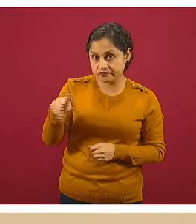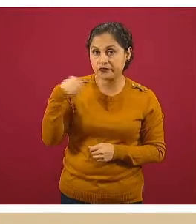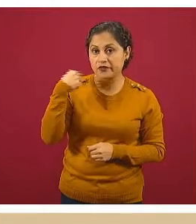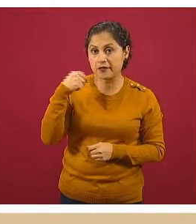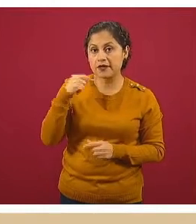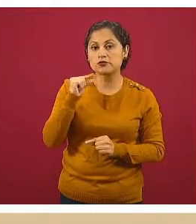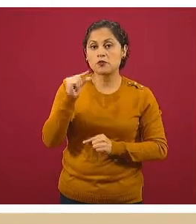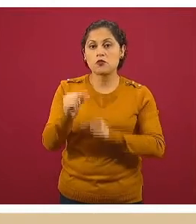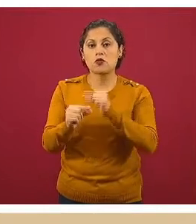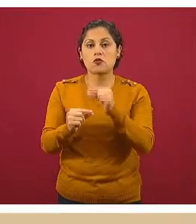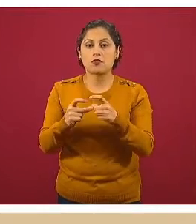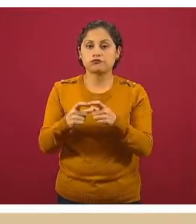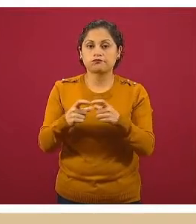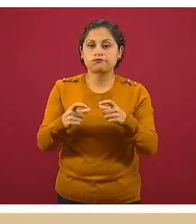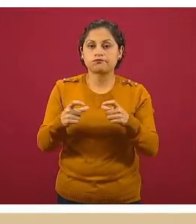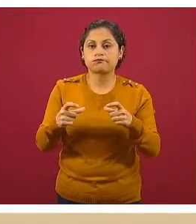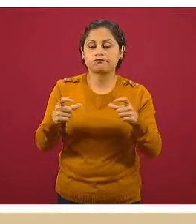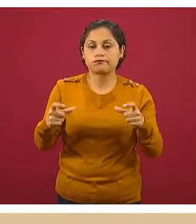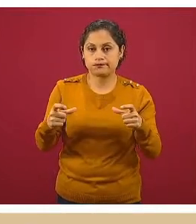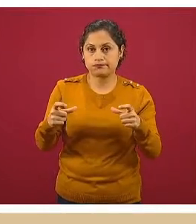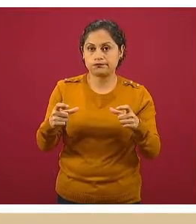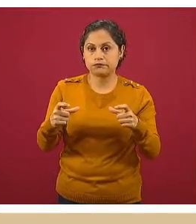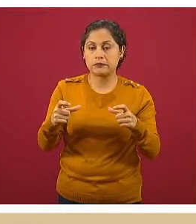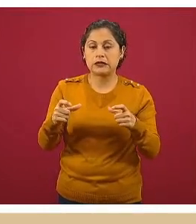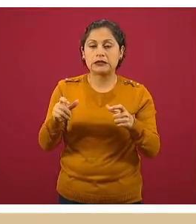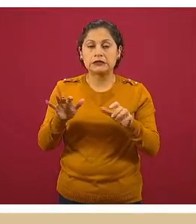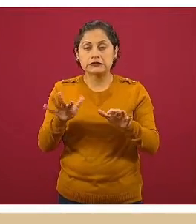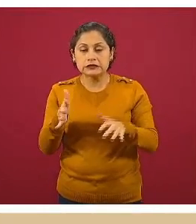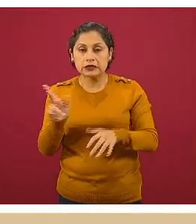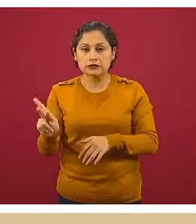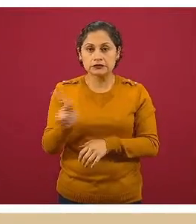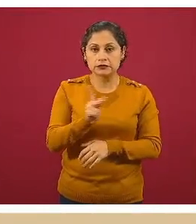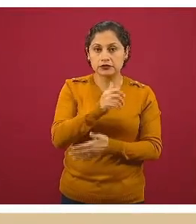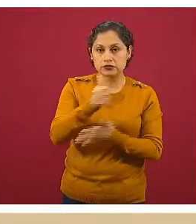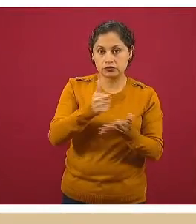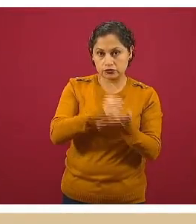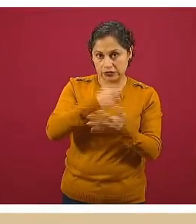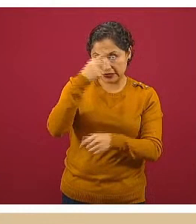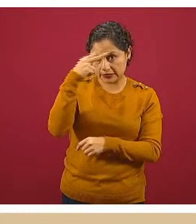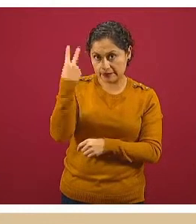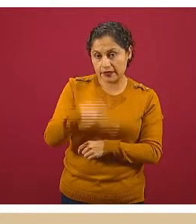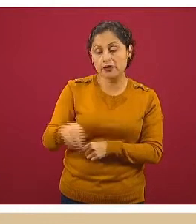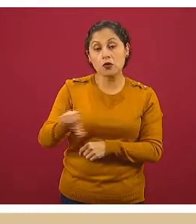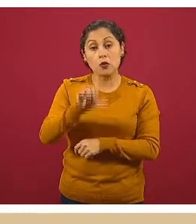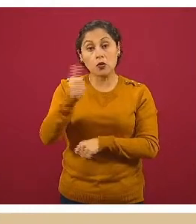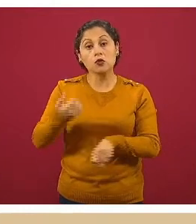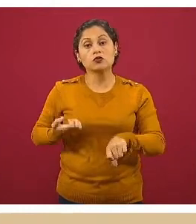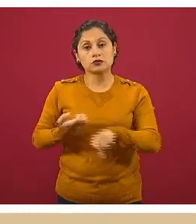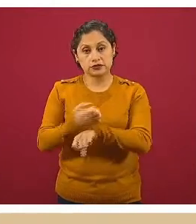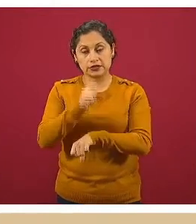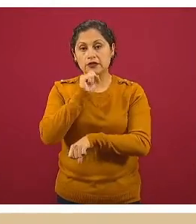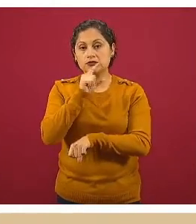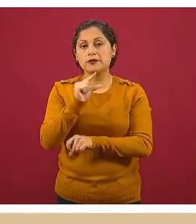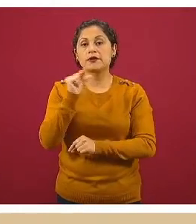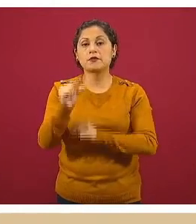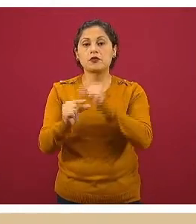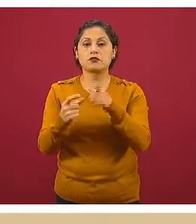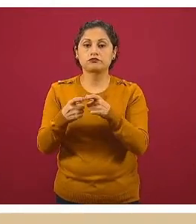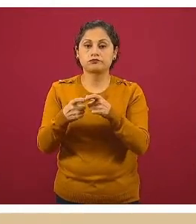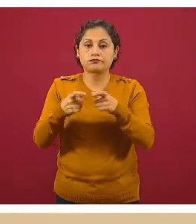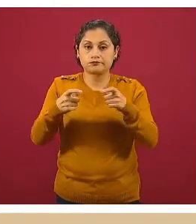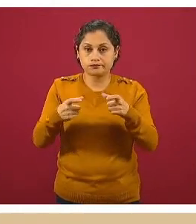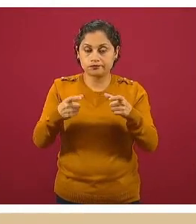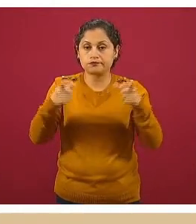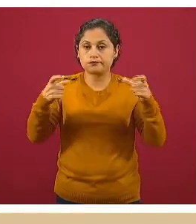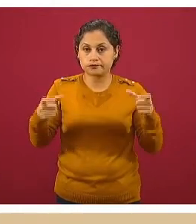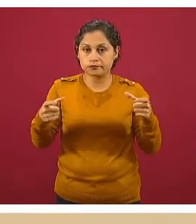incrementando, acercándose inclusive en tasa de incidencia a la Ciudad de México, y otras entidades federativas que también han incrementado su tasa